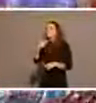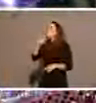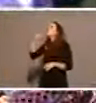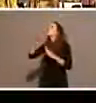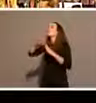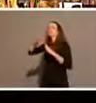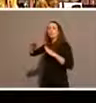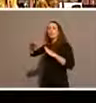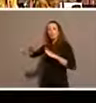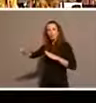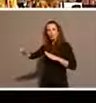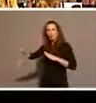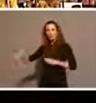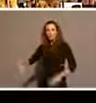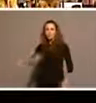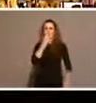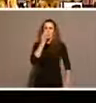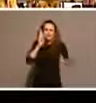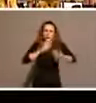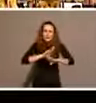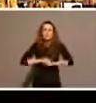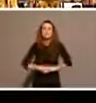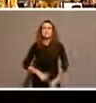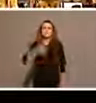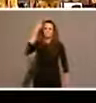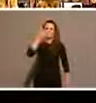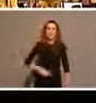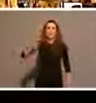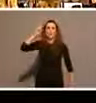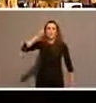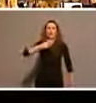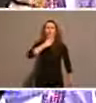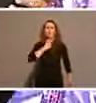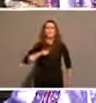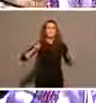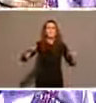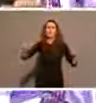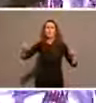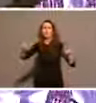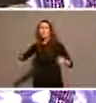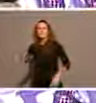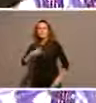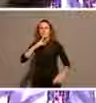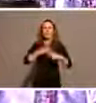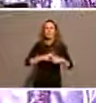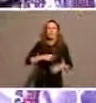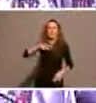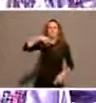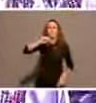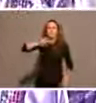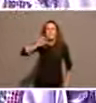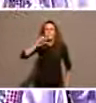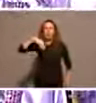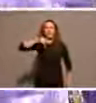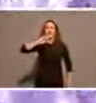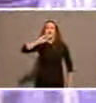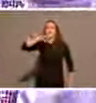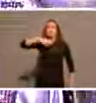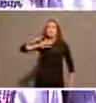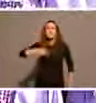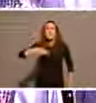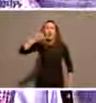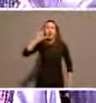pronunciar. Buenas noches, soy el profesor de logopedia y mi nombre es Máximo, Máximo